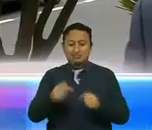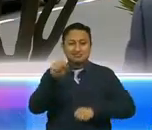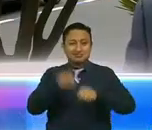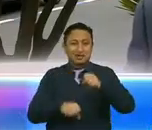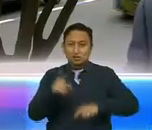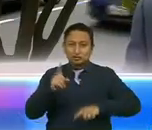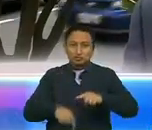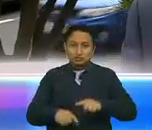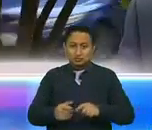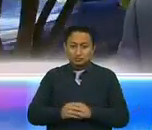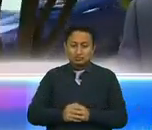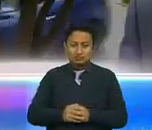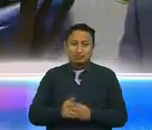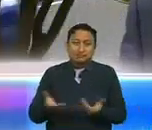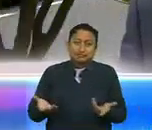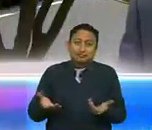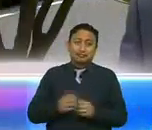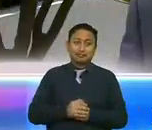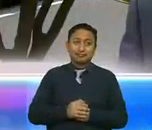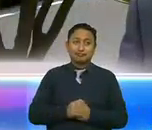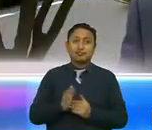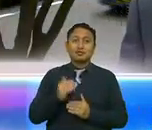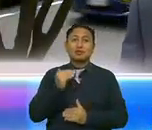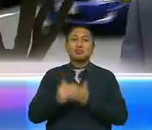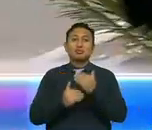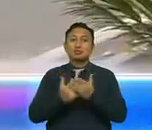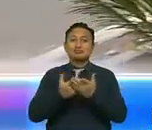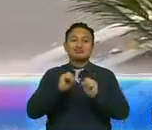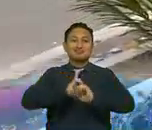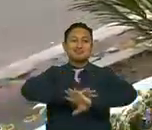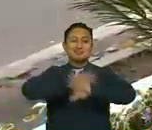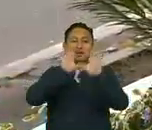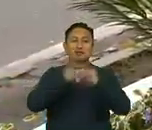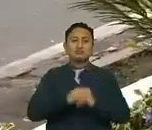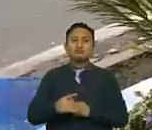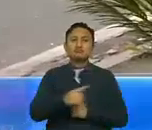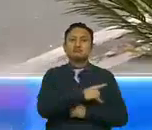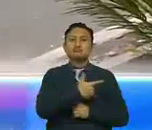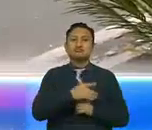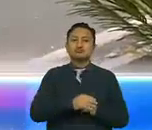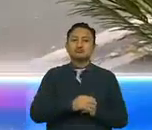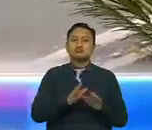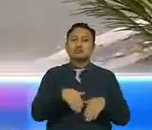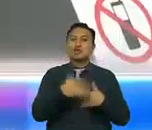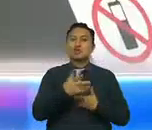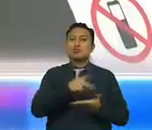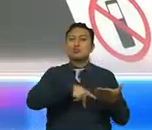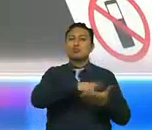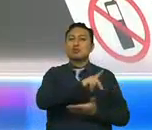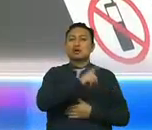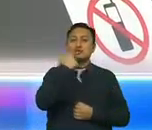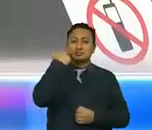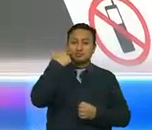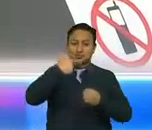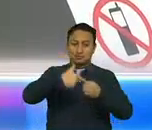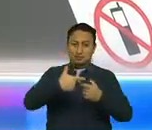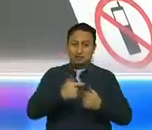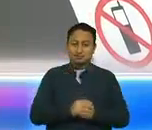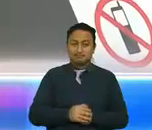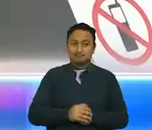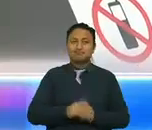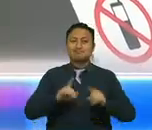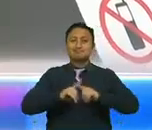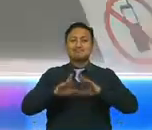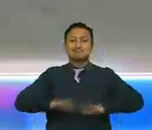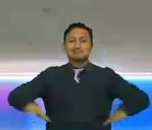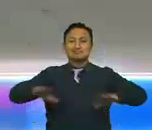no le podrá cargar, es decir, que va a ser un proceso transparente. Calderón nos recuerda cómo se aplicará el subsidio a la gasolina extra y Ecopaís en las